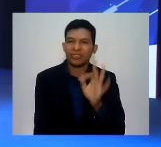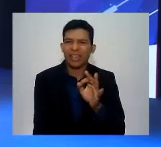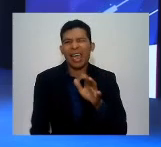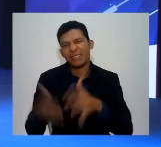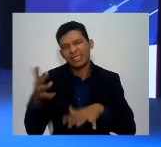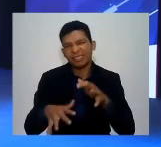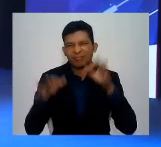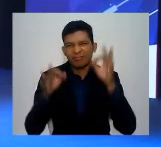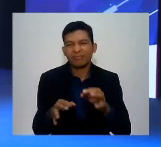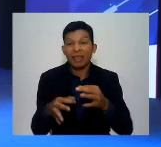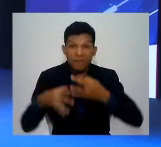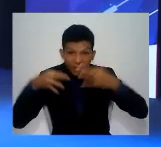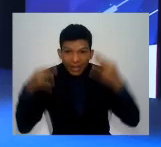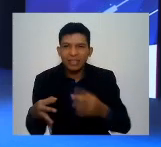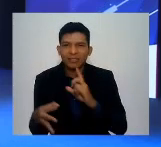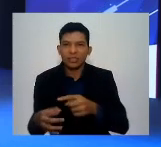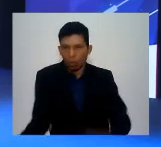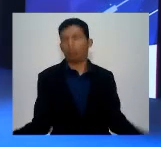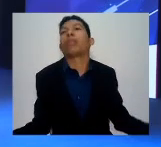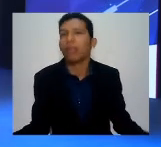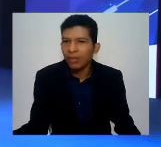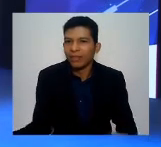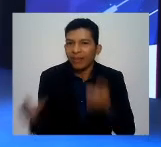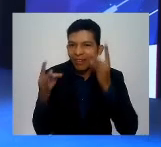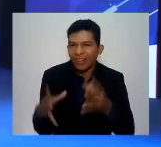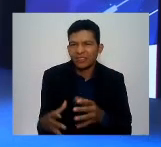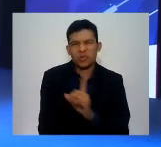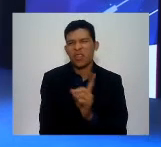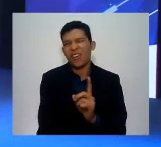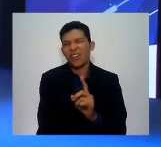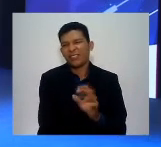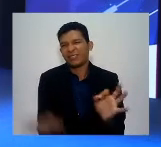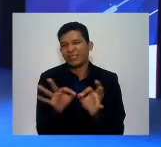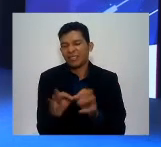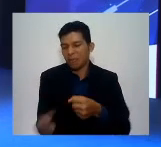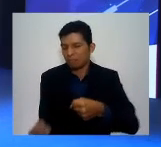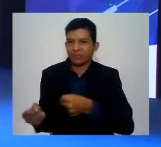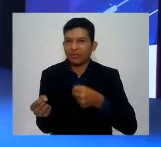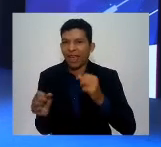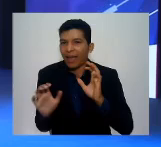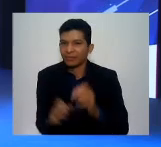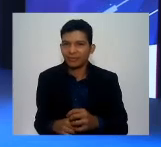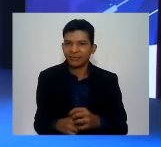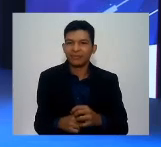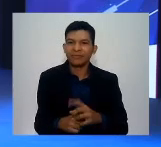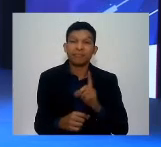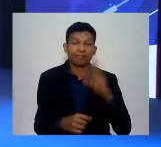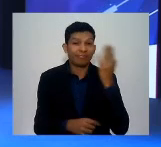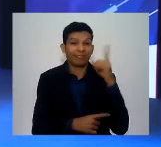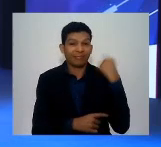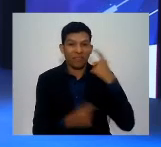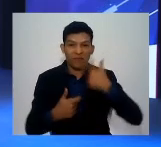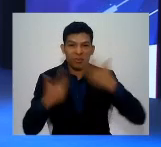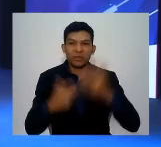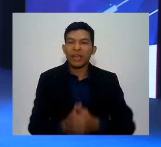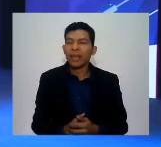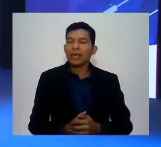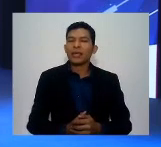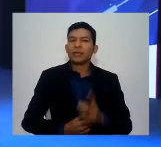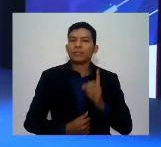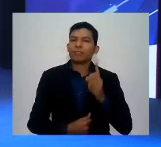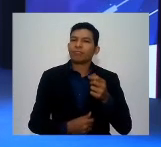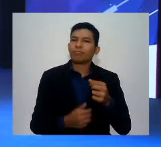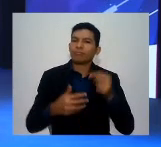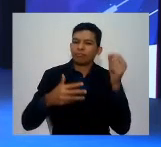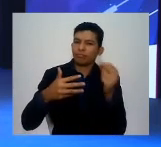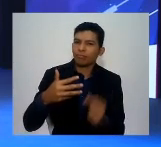presenta cierto riesgo a largo plazo para el cuerpo, mientras que la resonancia magnética no presenta ese tipo de riesgo. Entonces, es una excelente herramienta para el diagnóstico